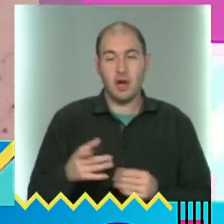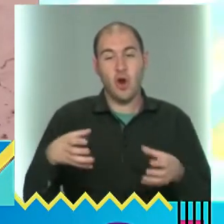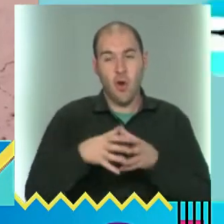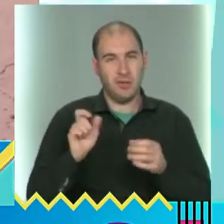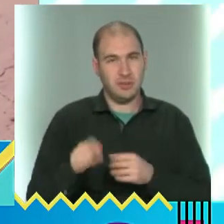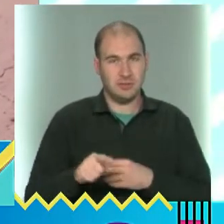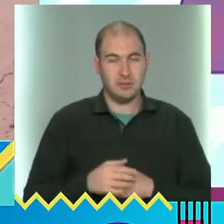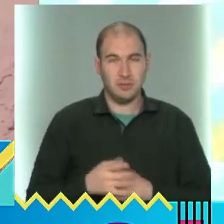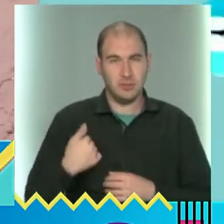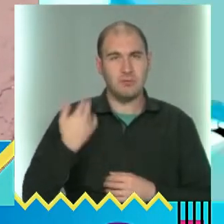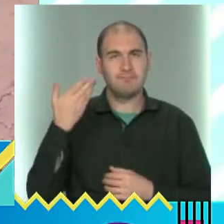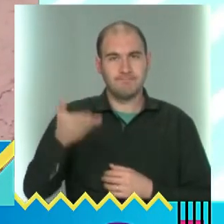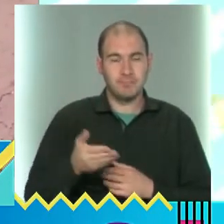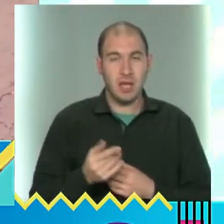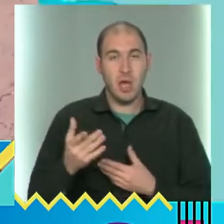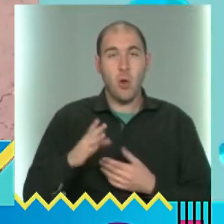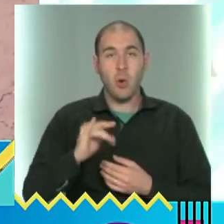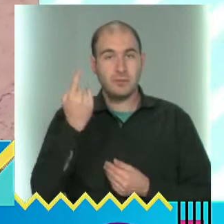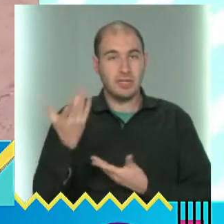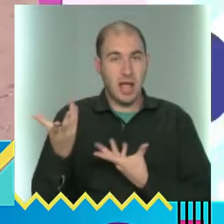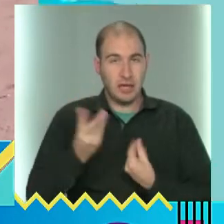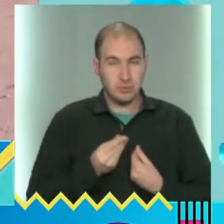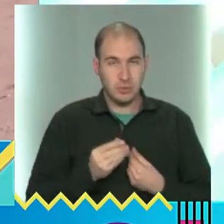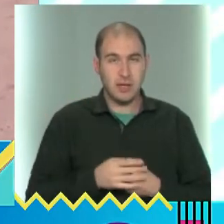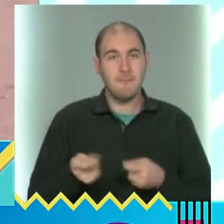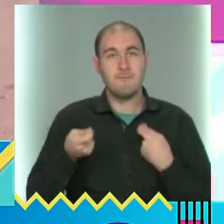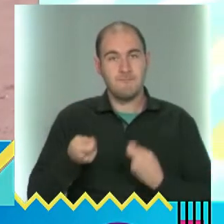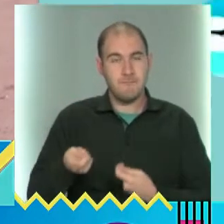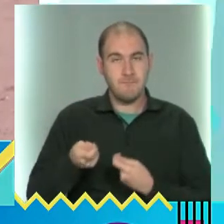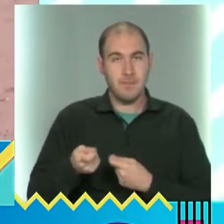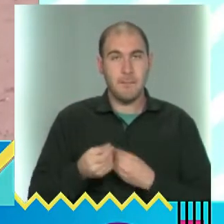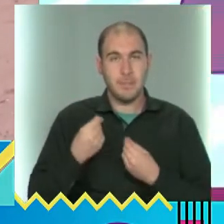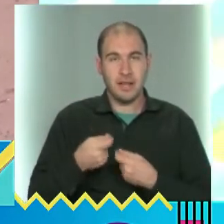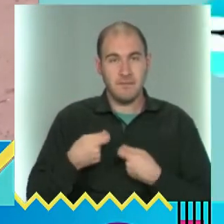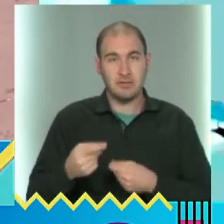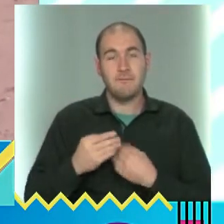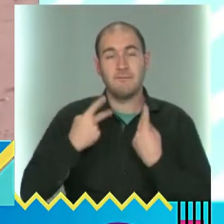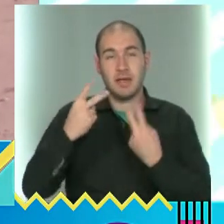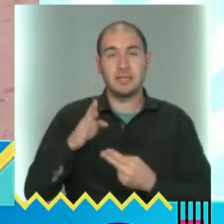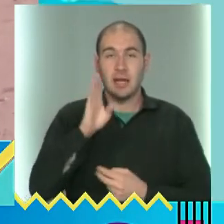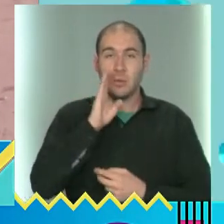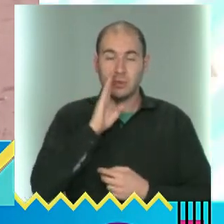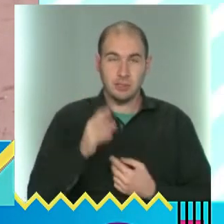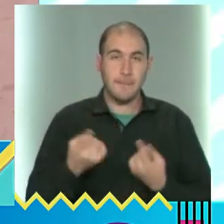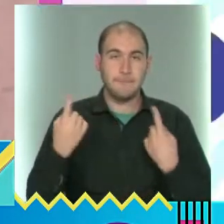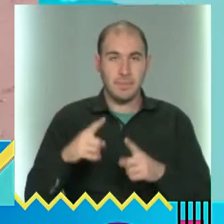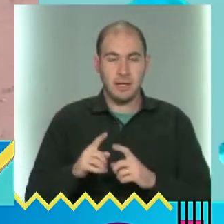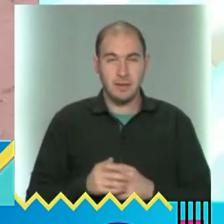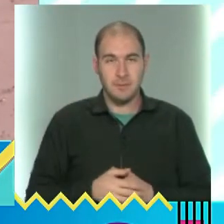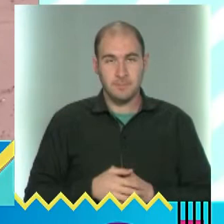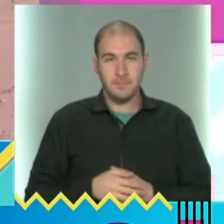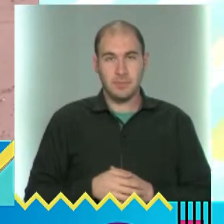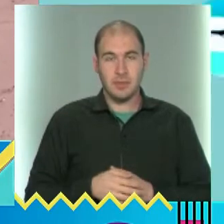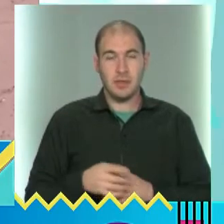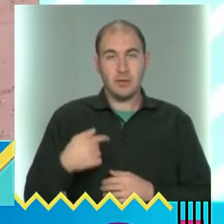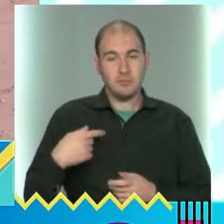organización. Pude ir y con ayuda de la universidad pude tener un financiamiento para poder financiar el viaje a Estados Unidos, pero